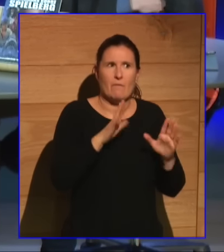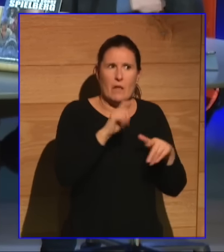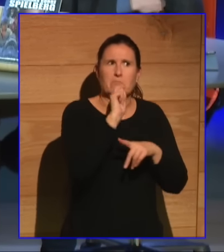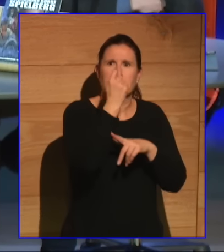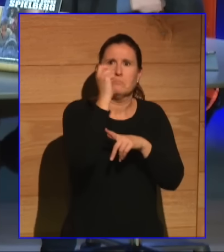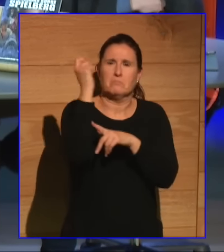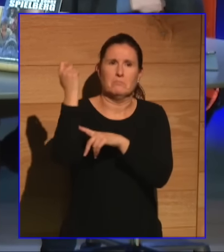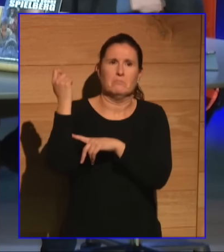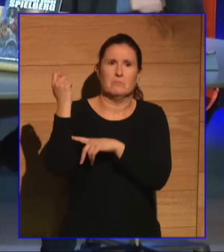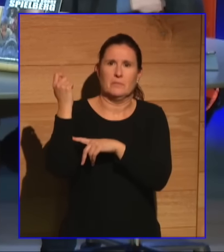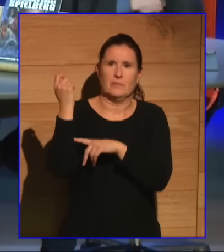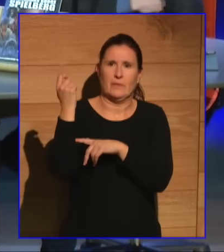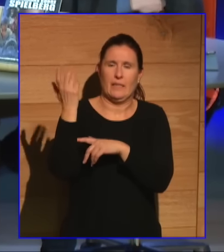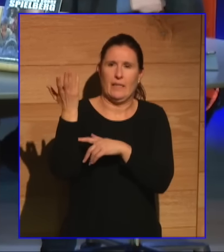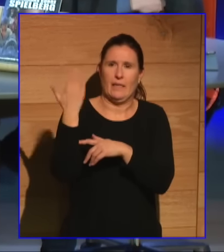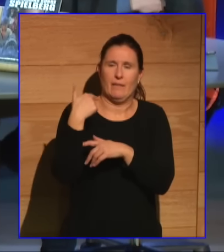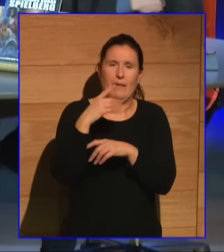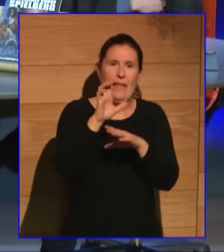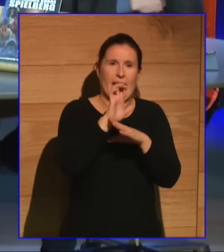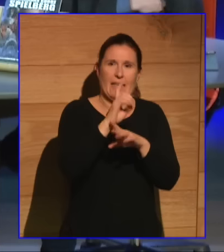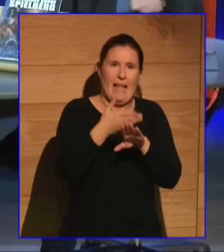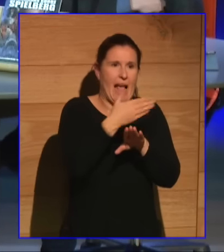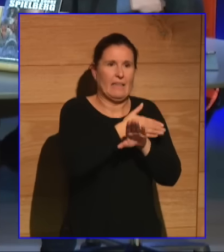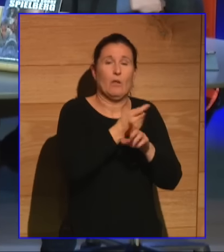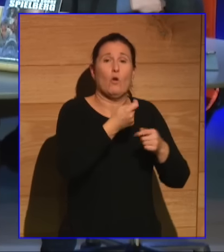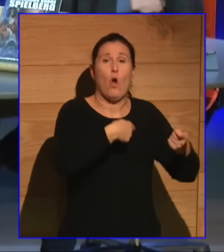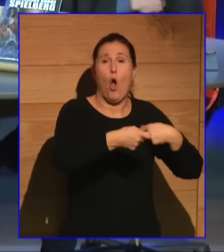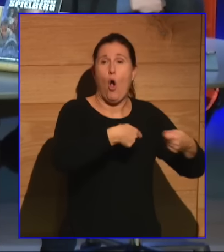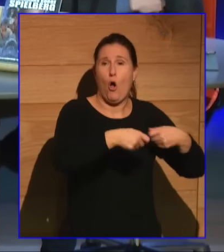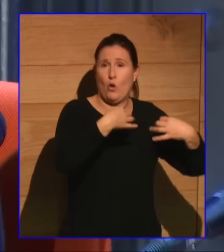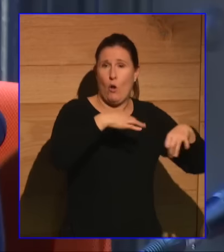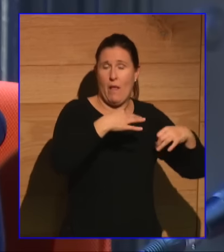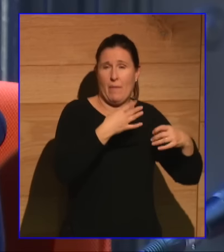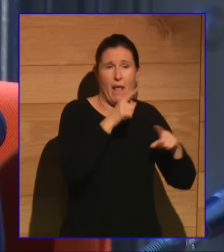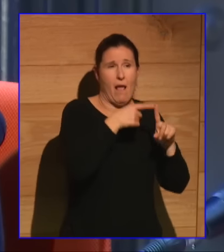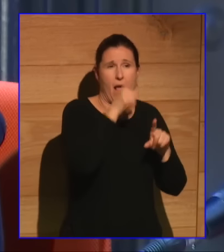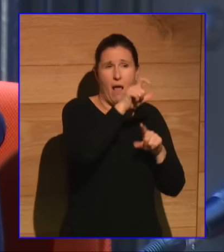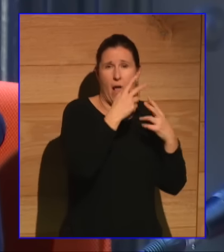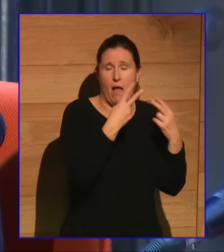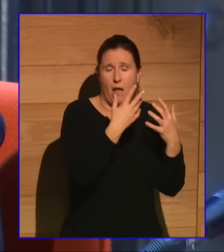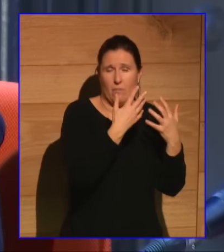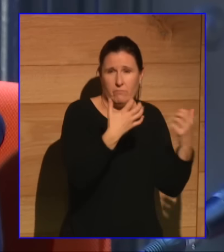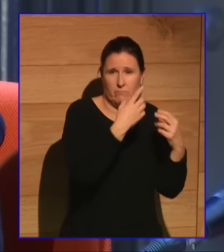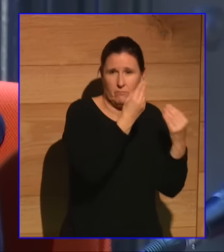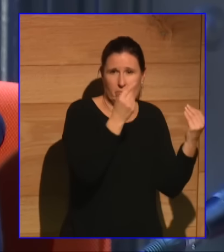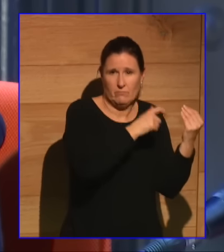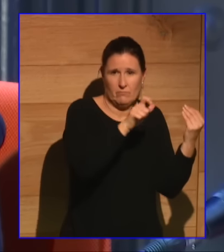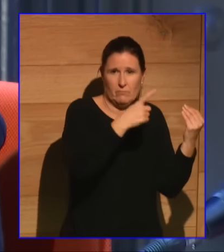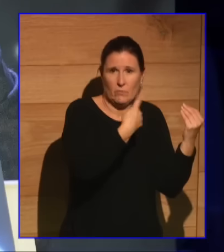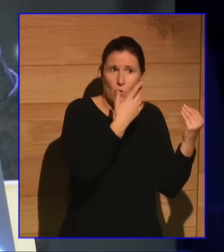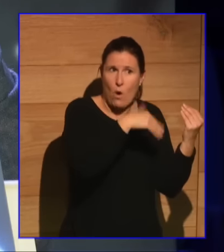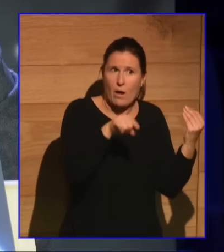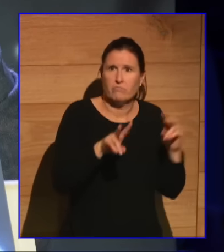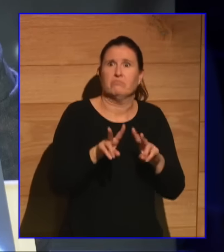cosas que no están en el cine comercial de manera habitual. Eso es a lo que voy, ¿no? Bueno, es un superdotado. Claro. Lo que